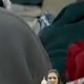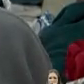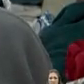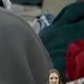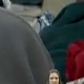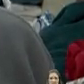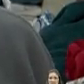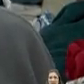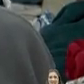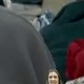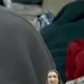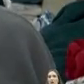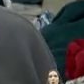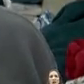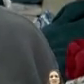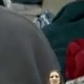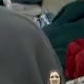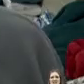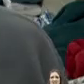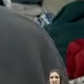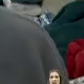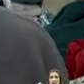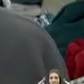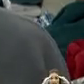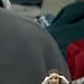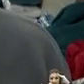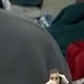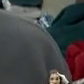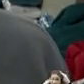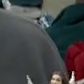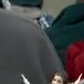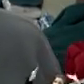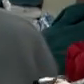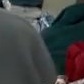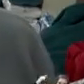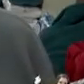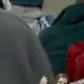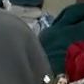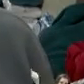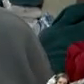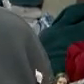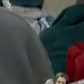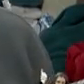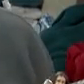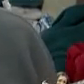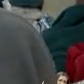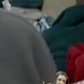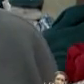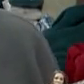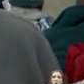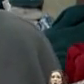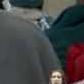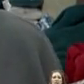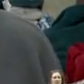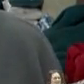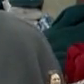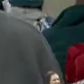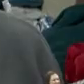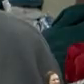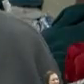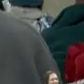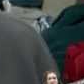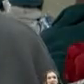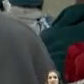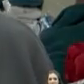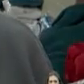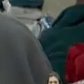Era como un tren de carga justo encima de ti y simplemente seguía rugiendo y rugiendo y rugiendo. Y finalmente cuando se detuvo salí